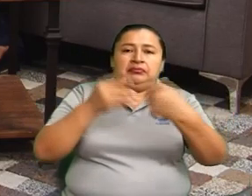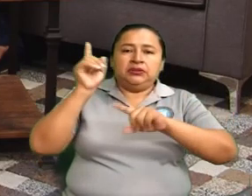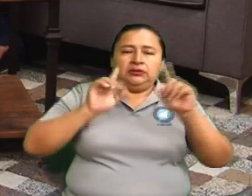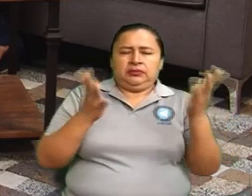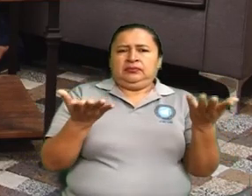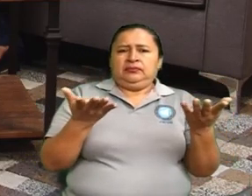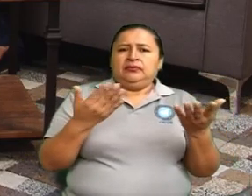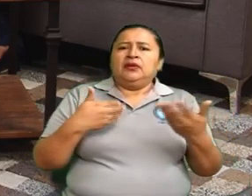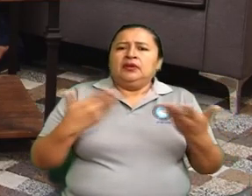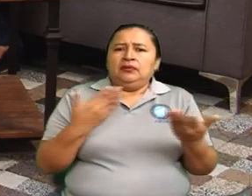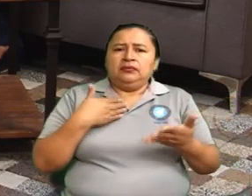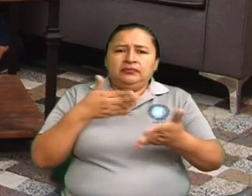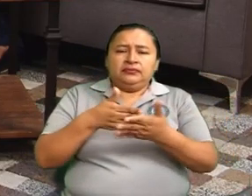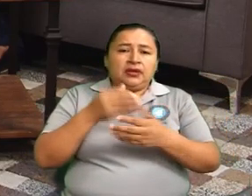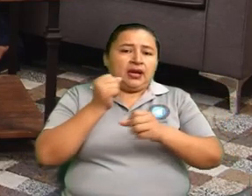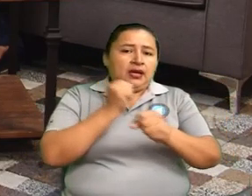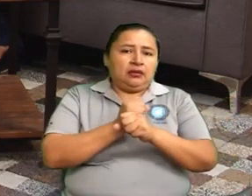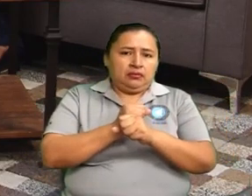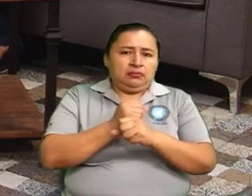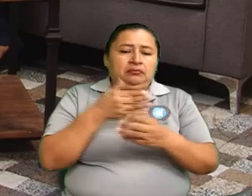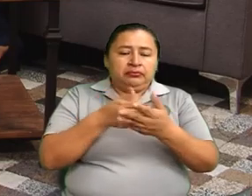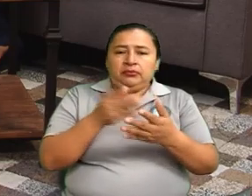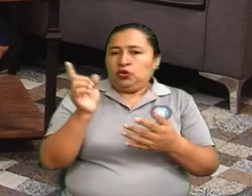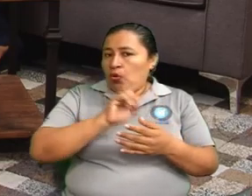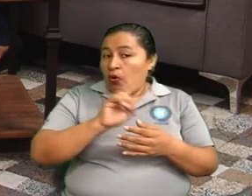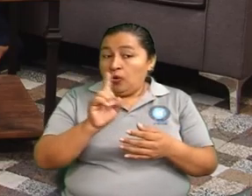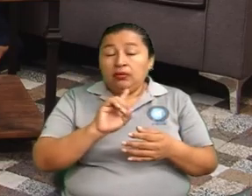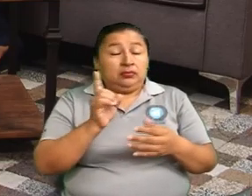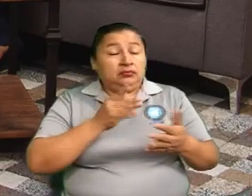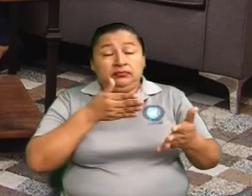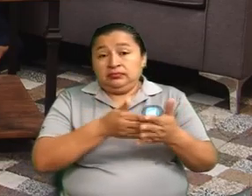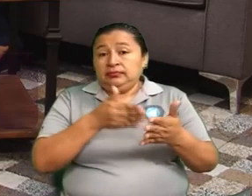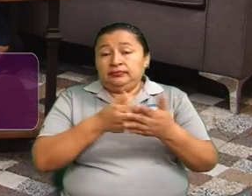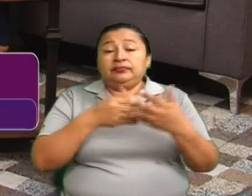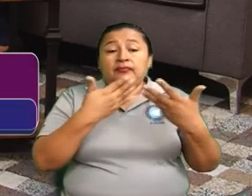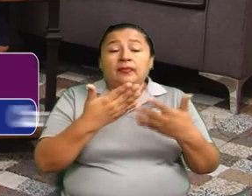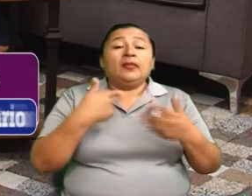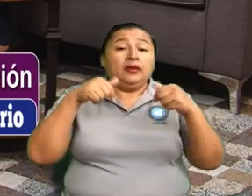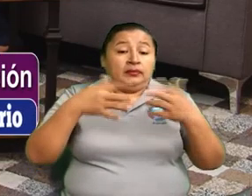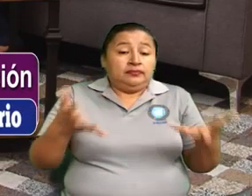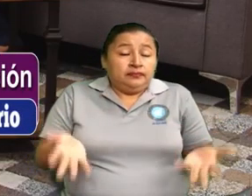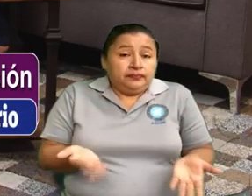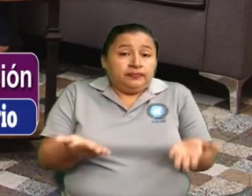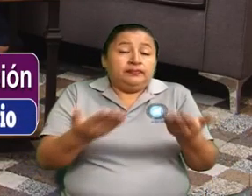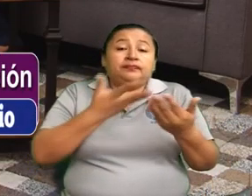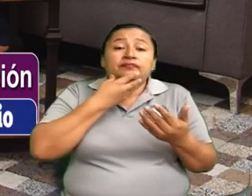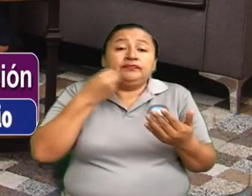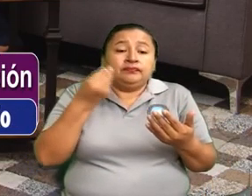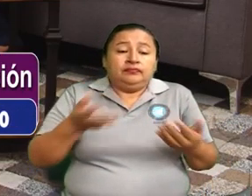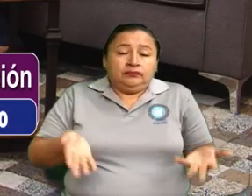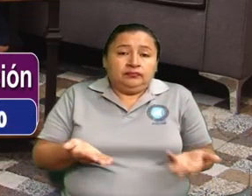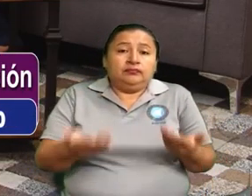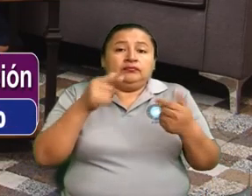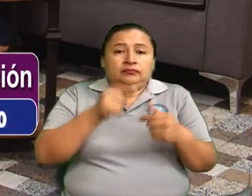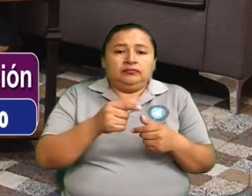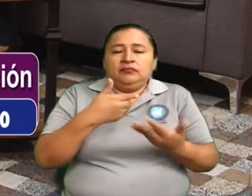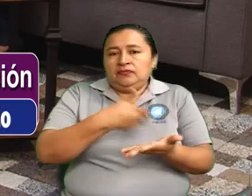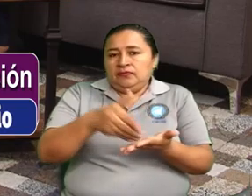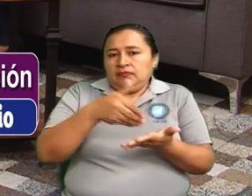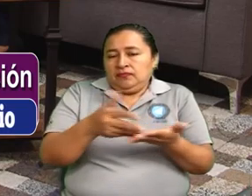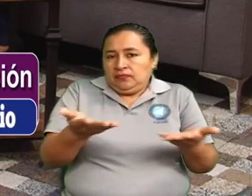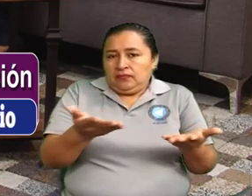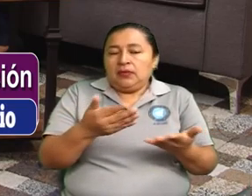edad tampoco es una barrera. No, es una barrera y precisamente nosotros queremos incentivar a los jóvenes que es fácil